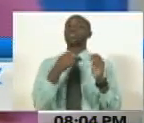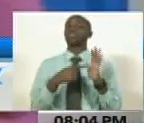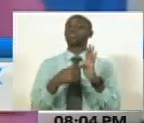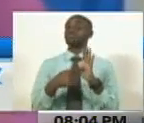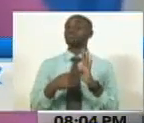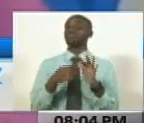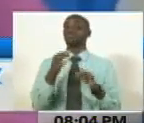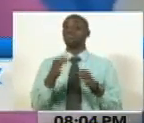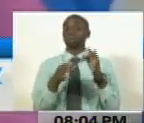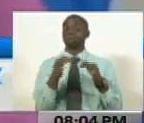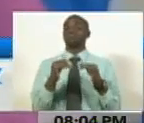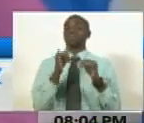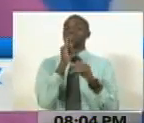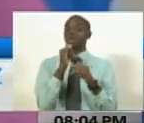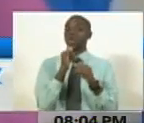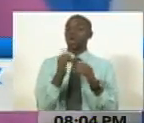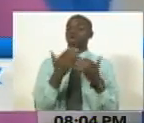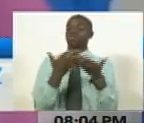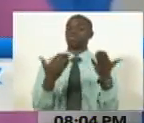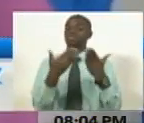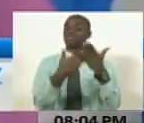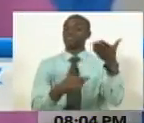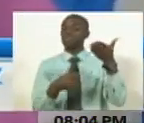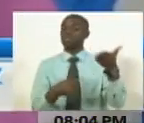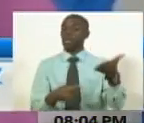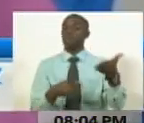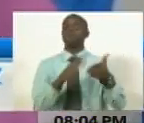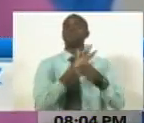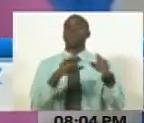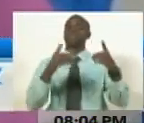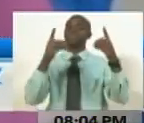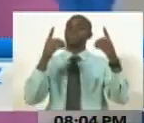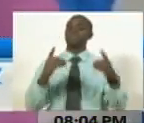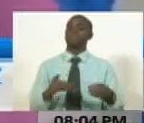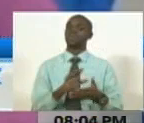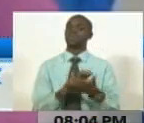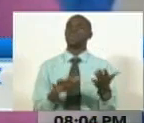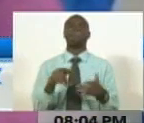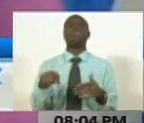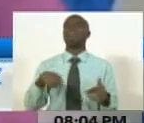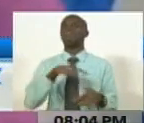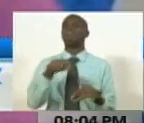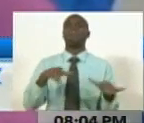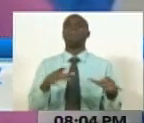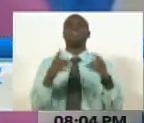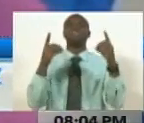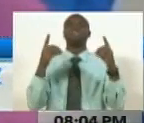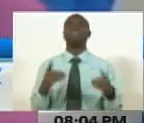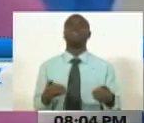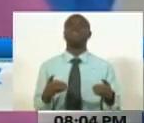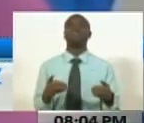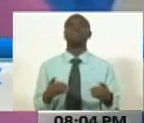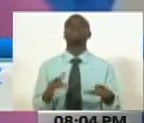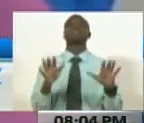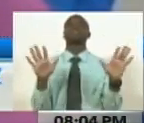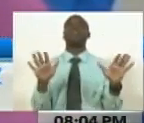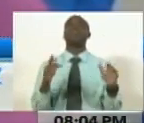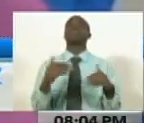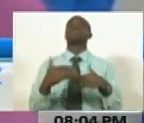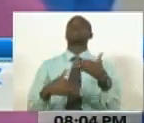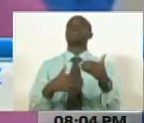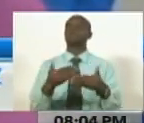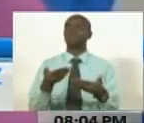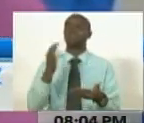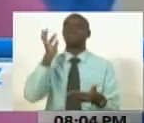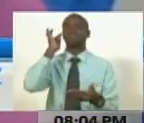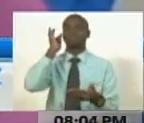informe, lo que se decidió permanente fue tomar, decir, queda engavetado un chico